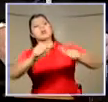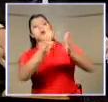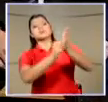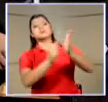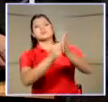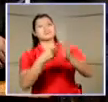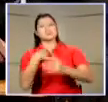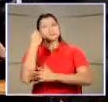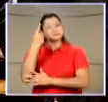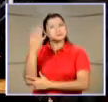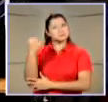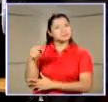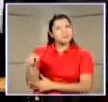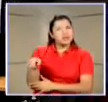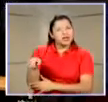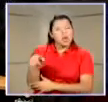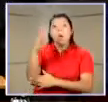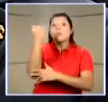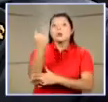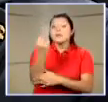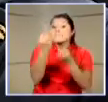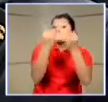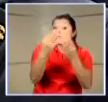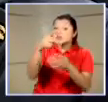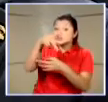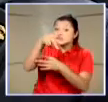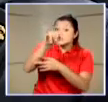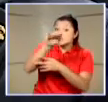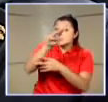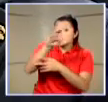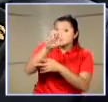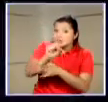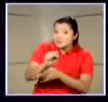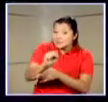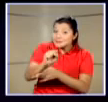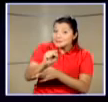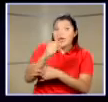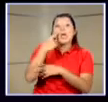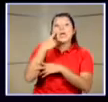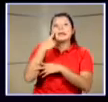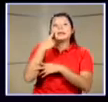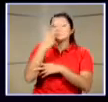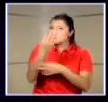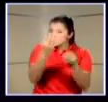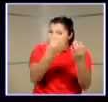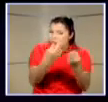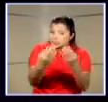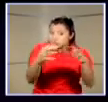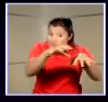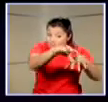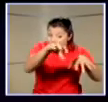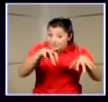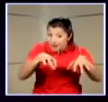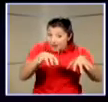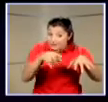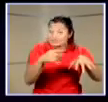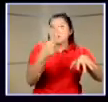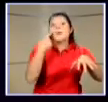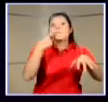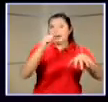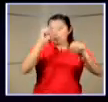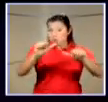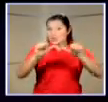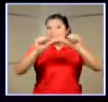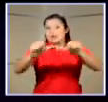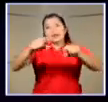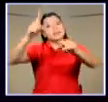cualquier cantidad de micro, pequeñas y medianas empresas que para subsistir dependen precisamente de los presupuestos